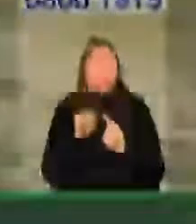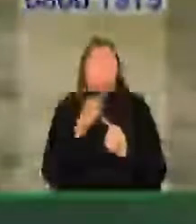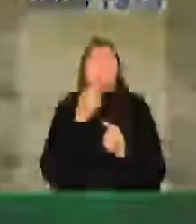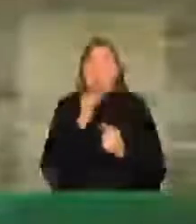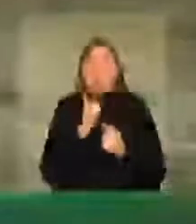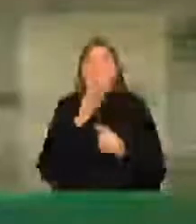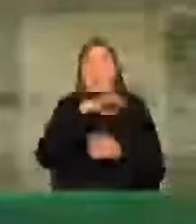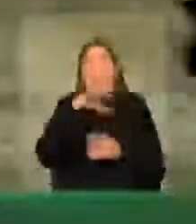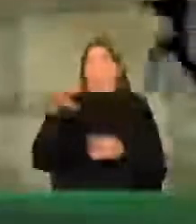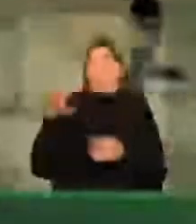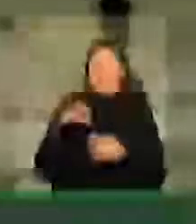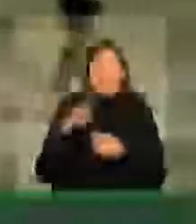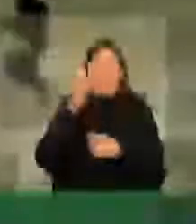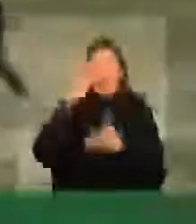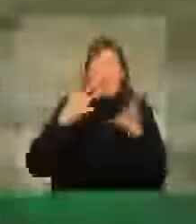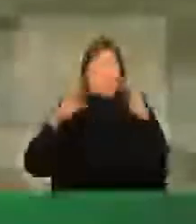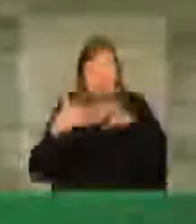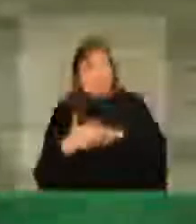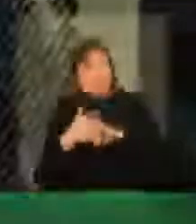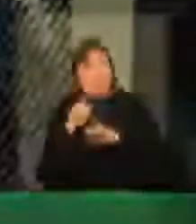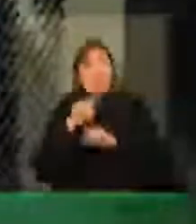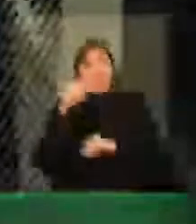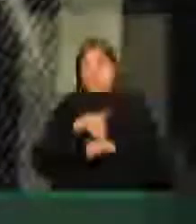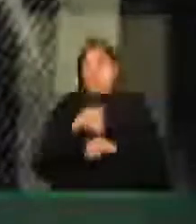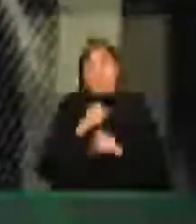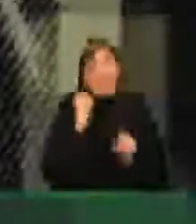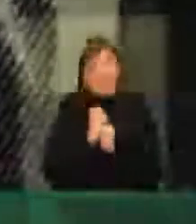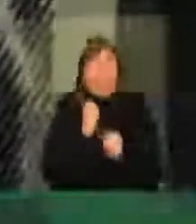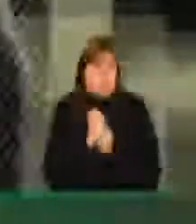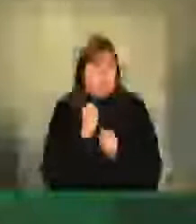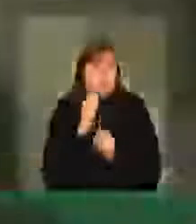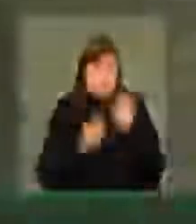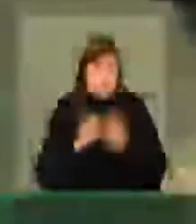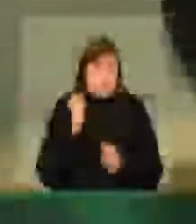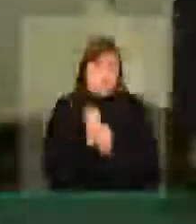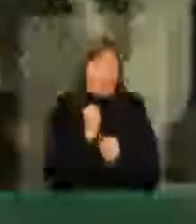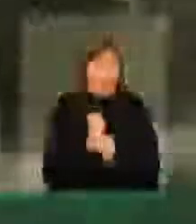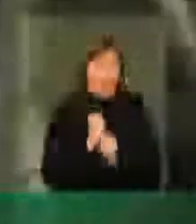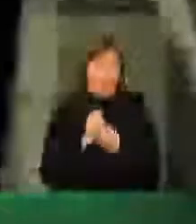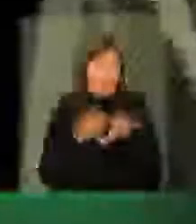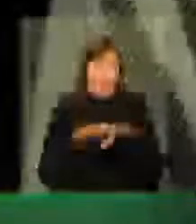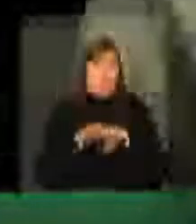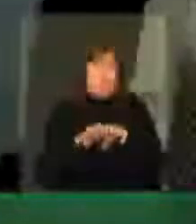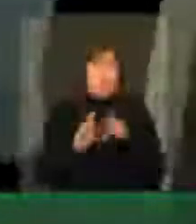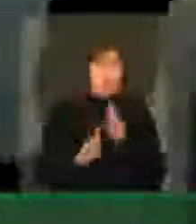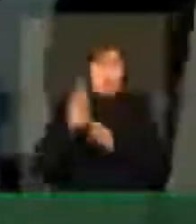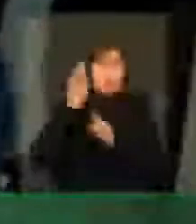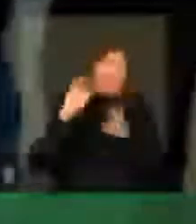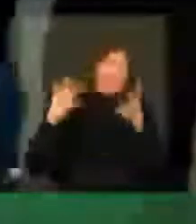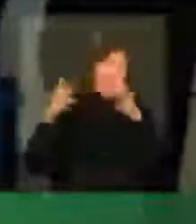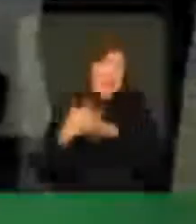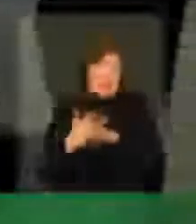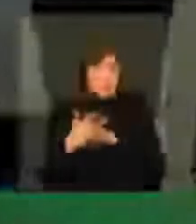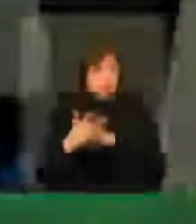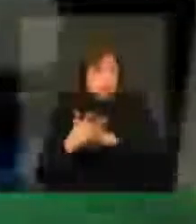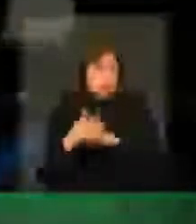flotantes con gravedad artificial donde millones de personas trabajarán y vivirán. Blue Origin planea dos lanzamientos más este año y muchos